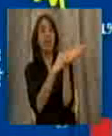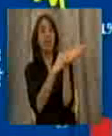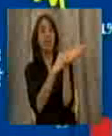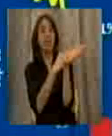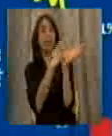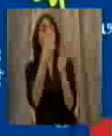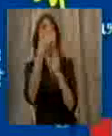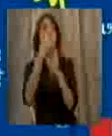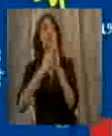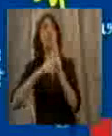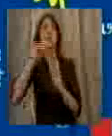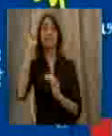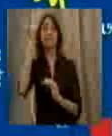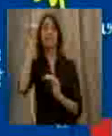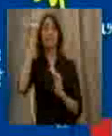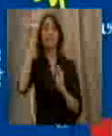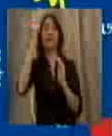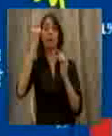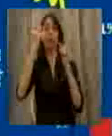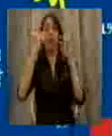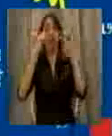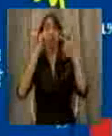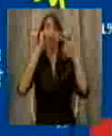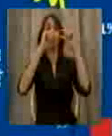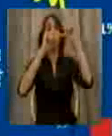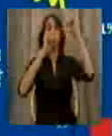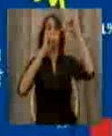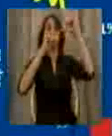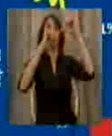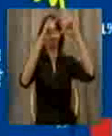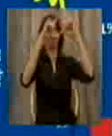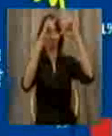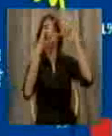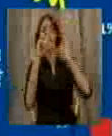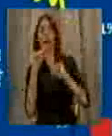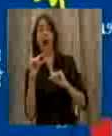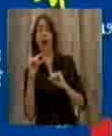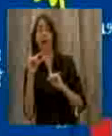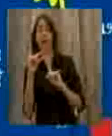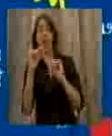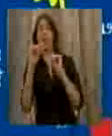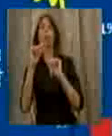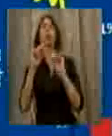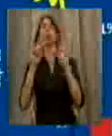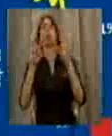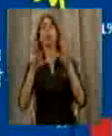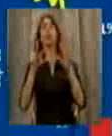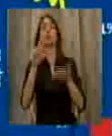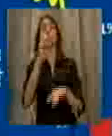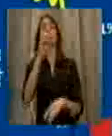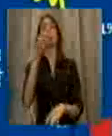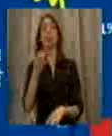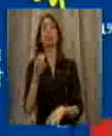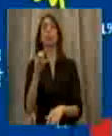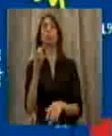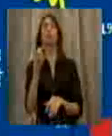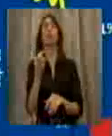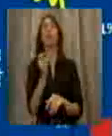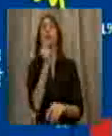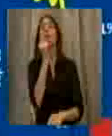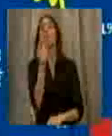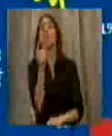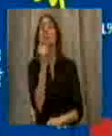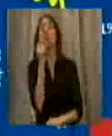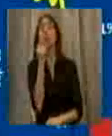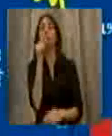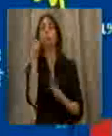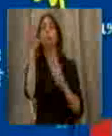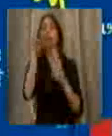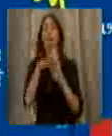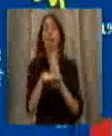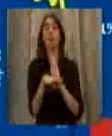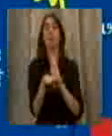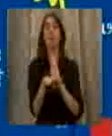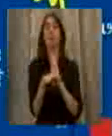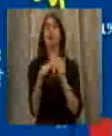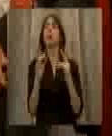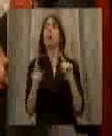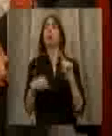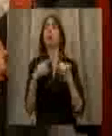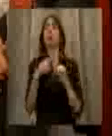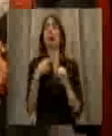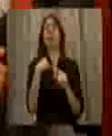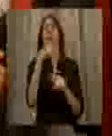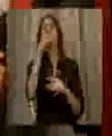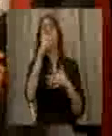al mes de septiembre una caída en la tasa de denuncias de 18%. Esto, más todas las acciones que ya